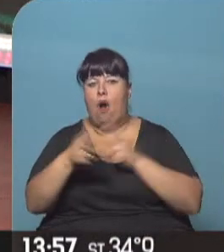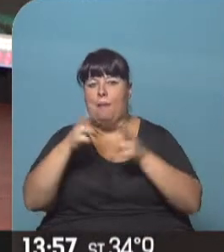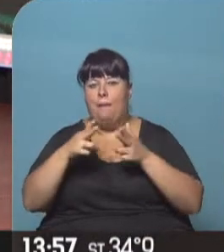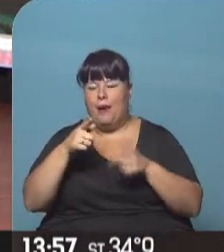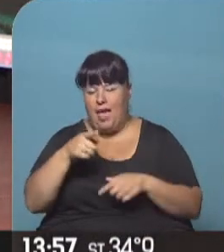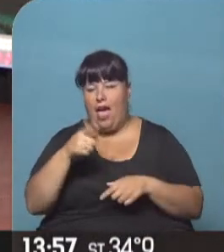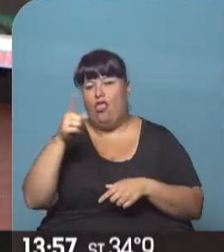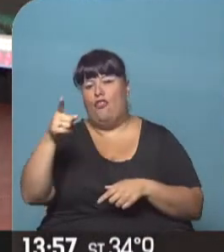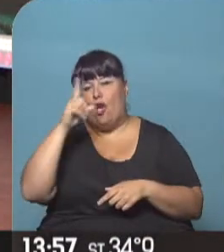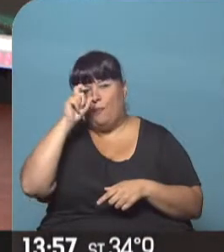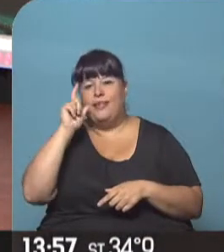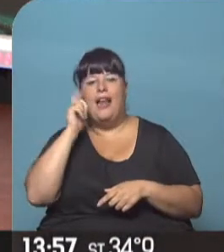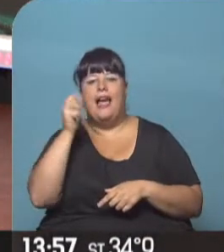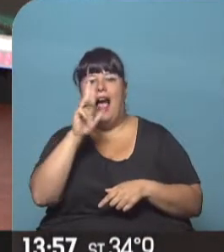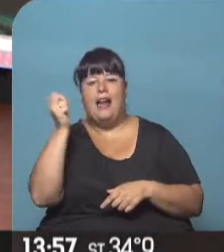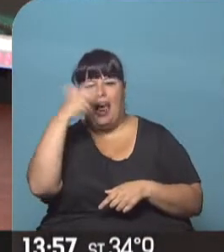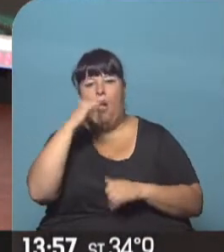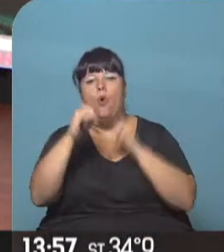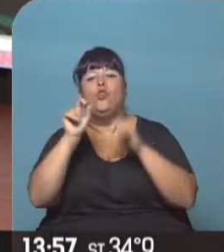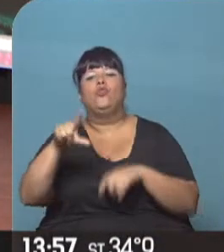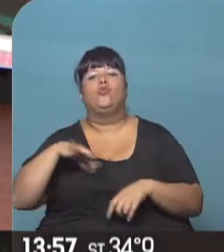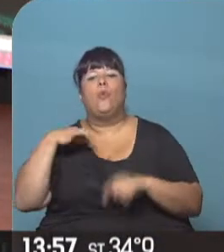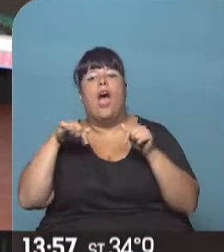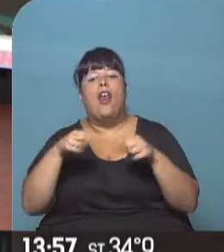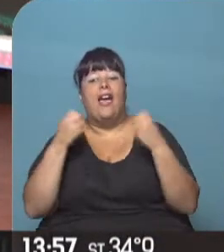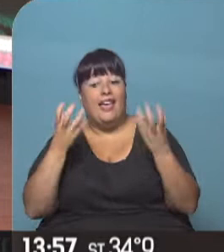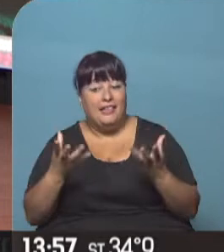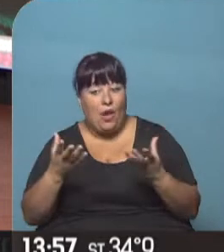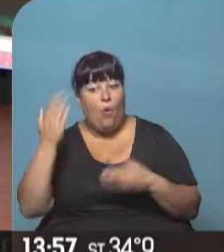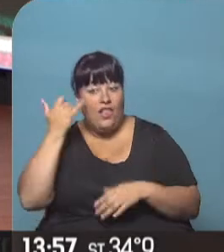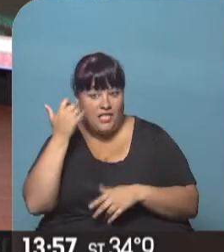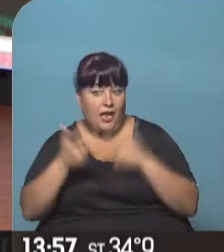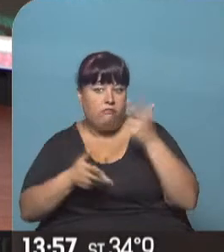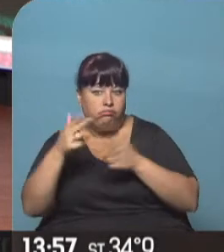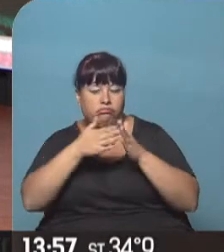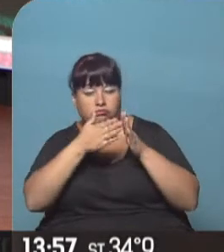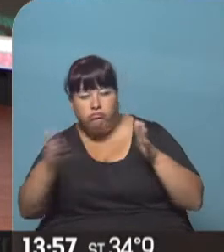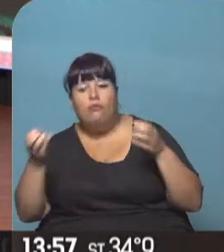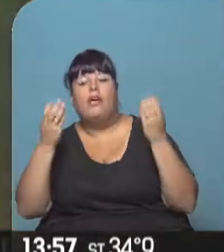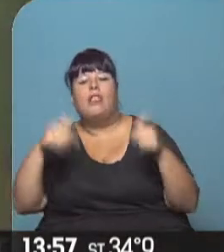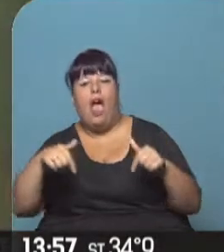plástica del Hospital Garrahan. Muestran cómo es su vida hoy después de haber pasado por todo este proceso.